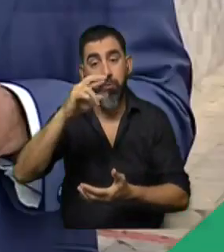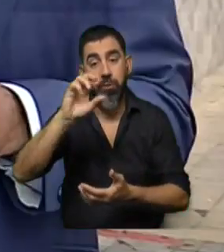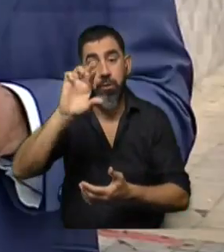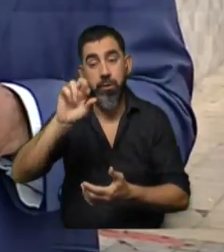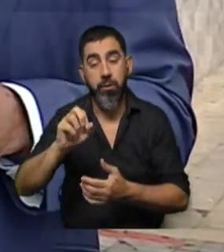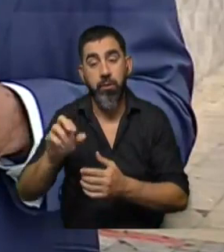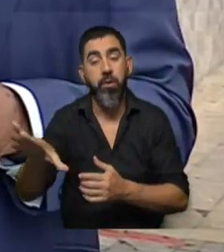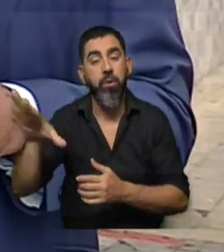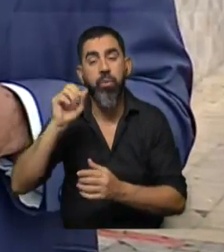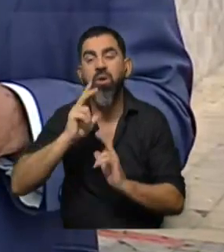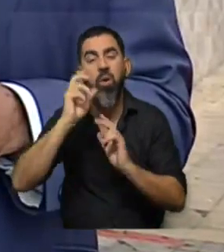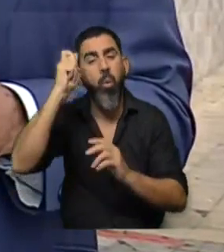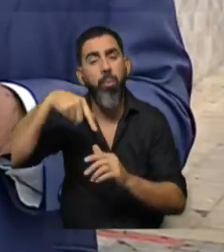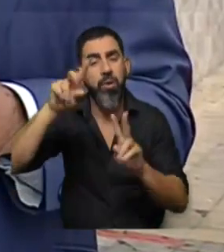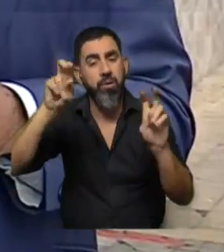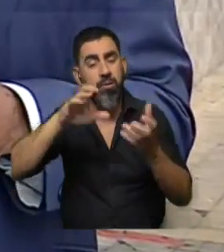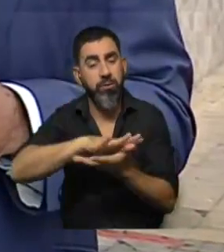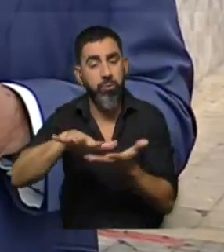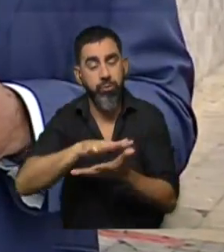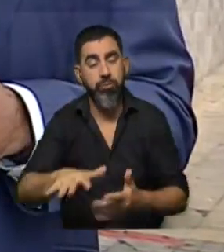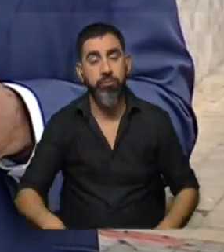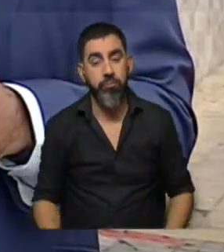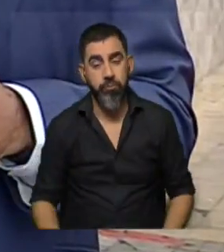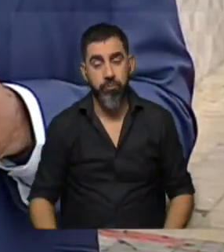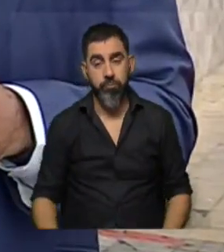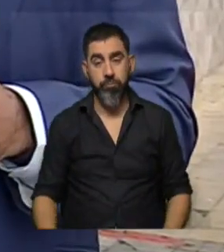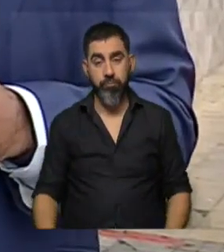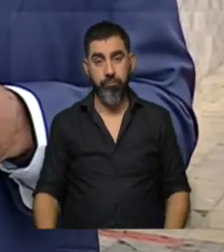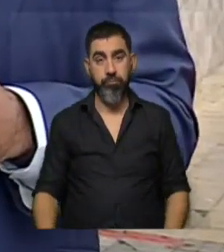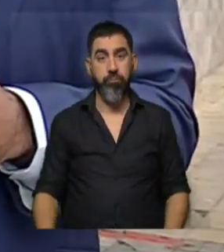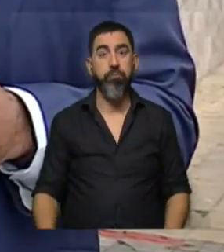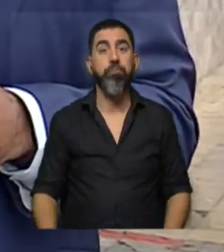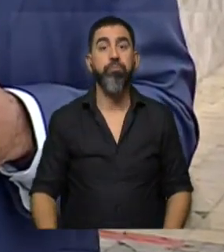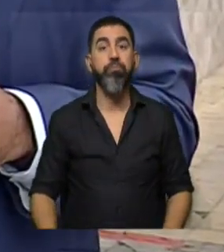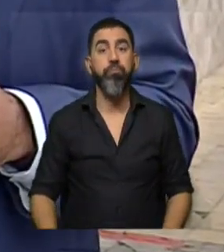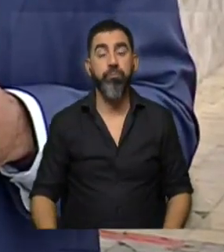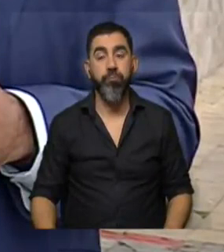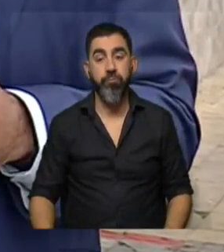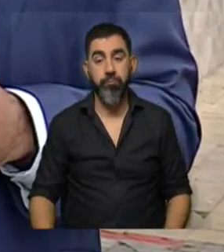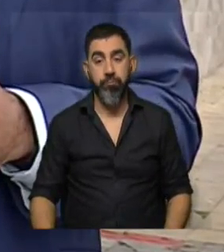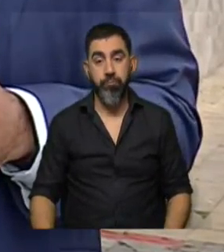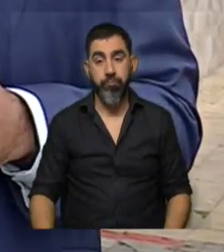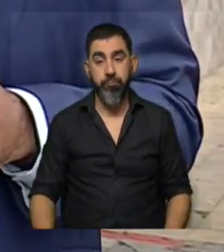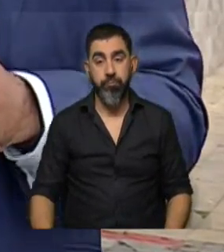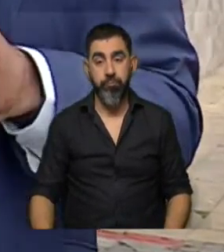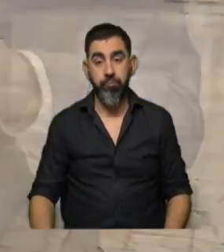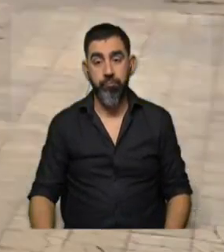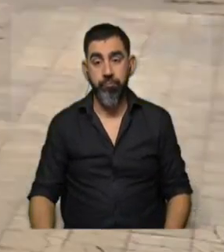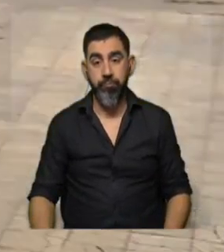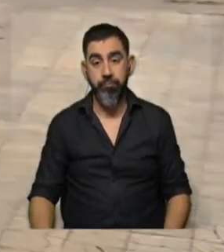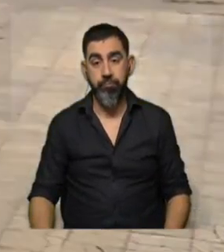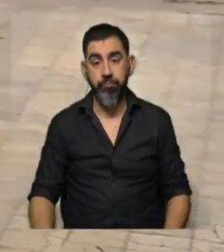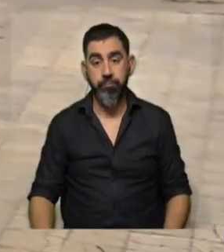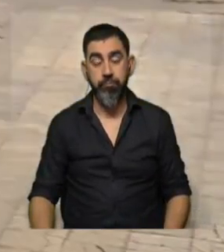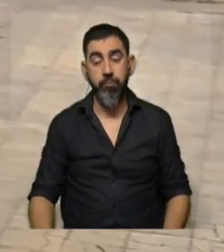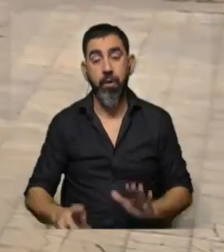escuchar su postura al respecto de todo esto que les acabamos de contar cómo estás Eduardo bienvenido adelante Así